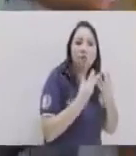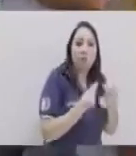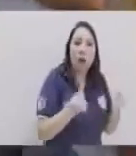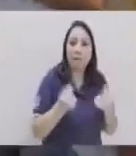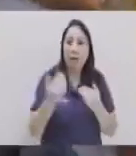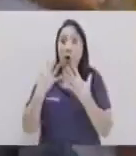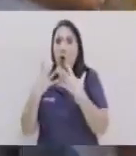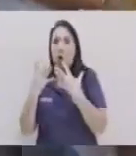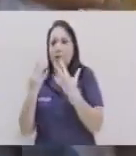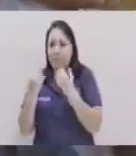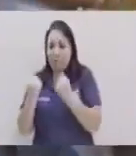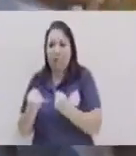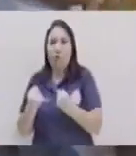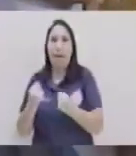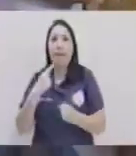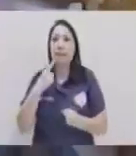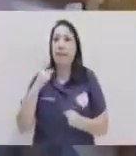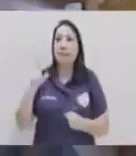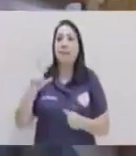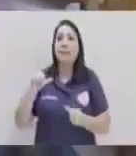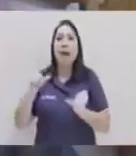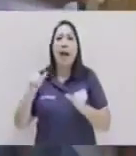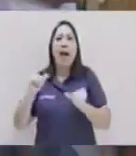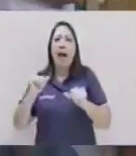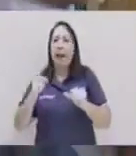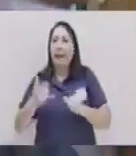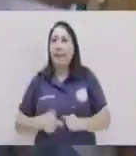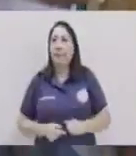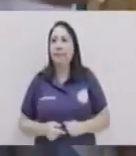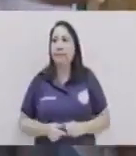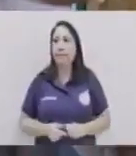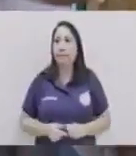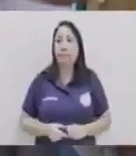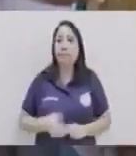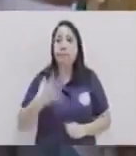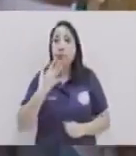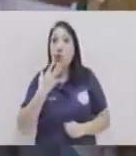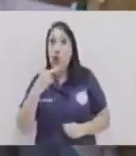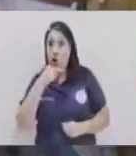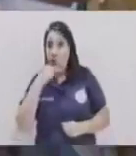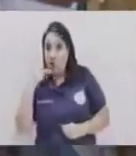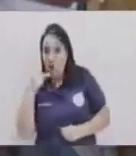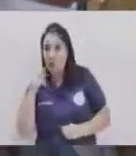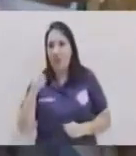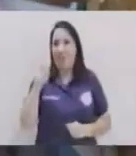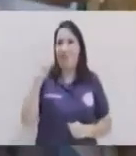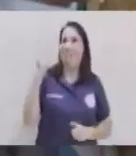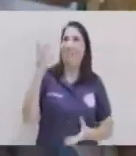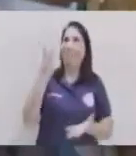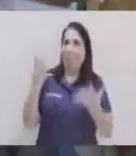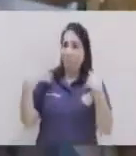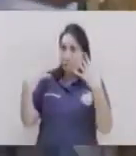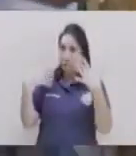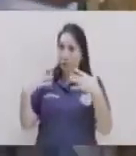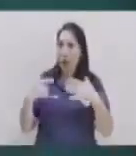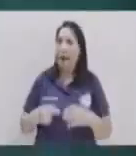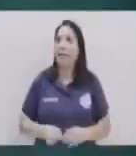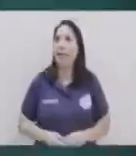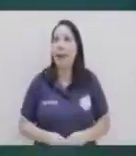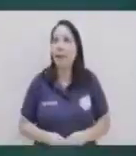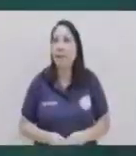hambre, y también está asociado a lo que es el amor, ya que el color rojo pues es un elemento importante que